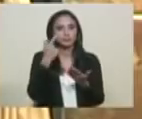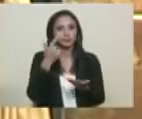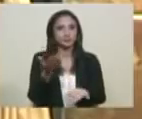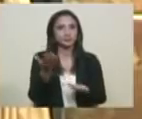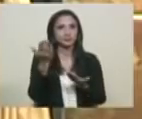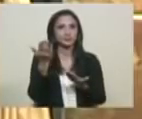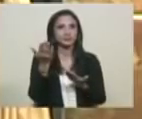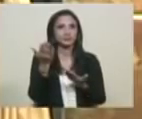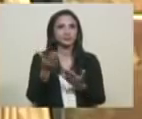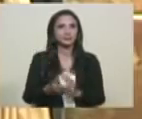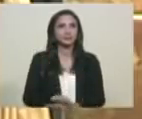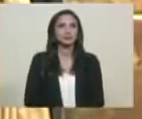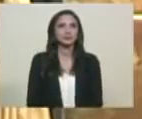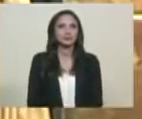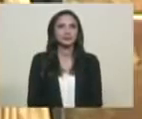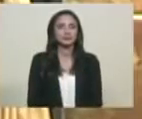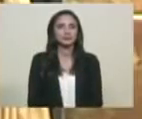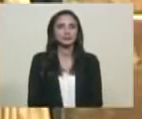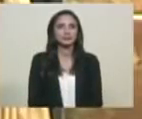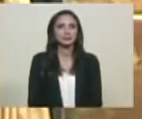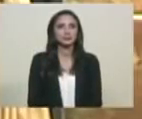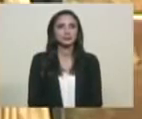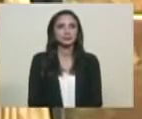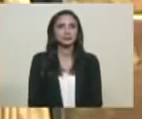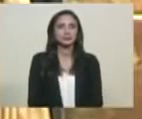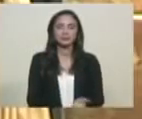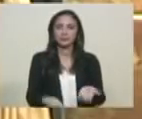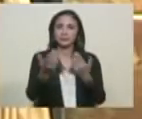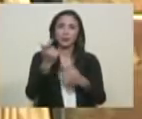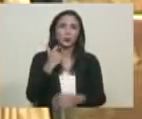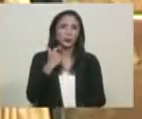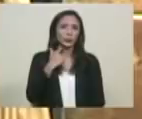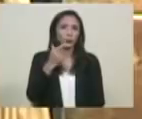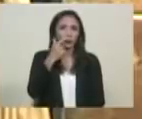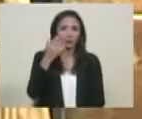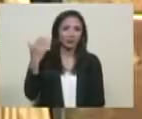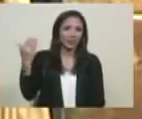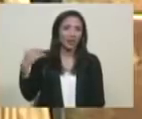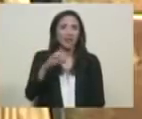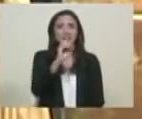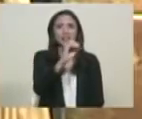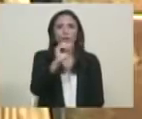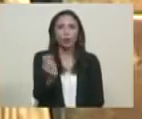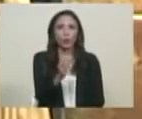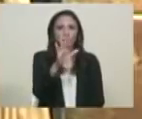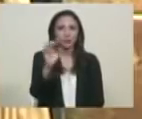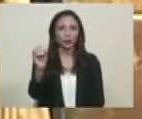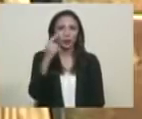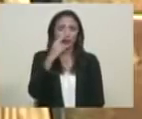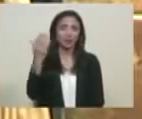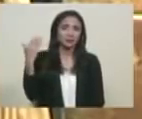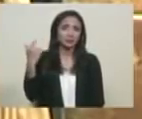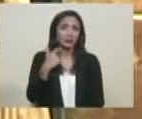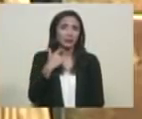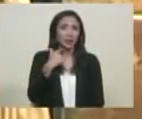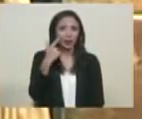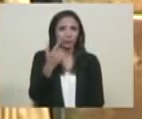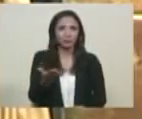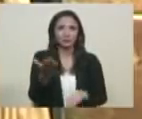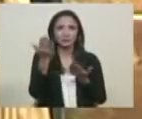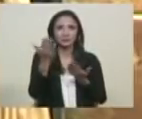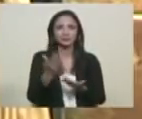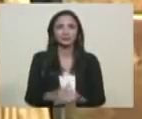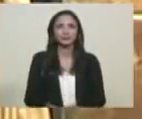y vuelve la moneda de real, que es la mitad de un bolívar, 0,50 céntimos, el